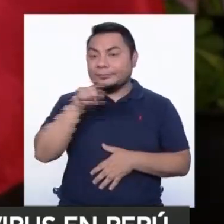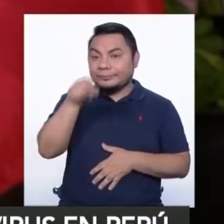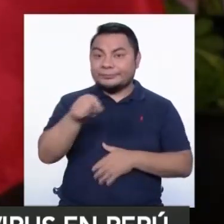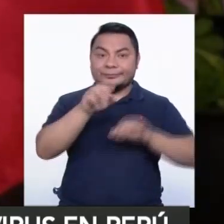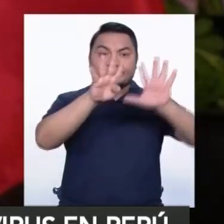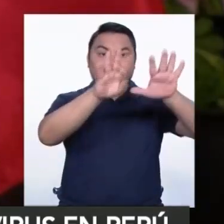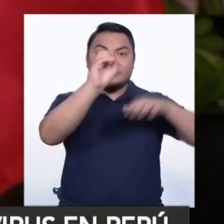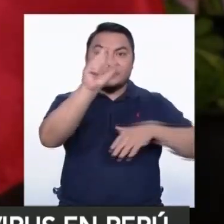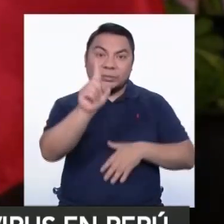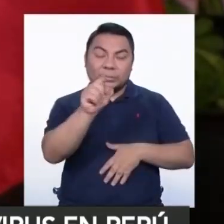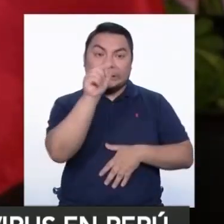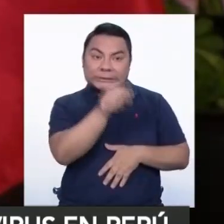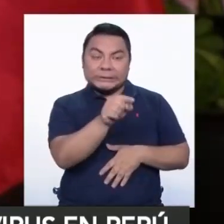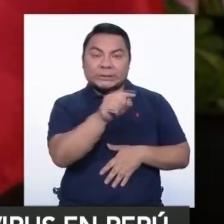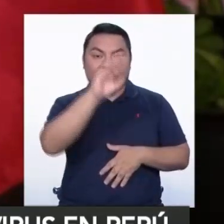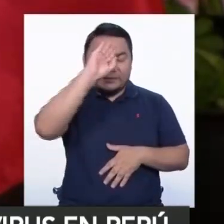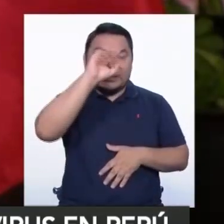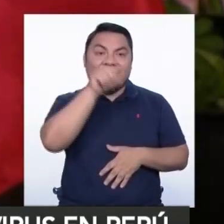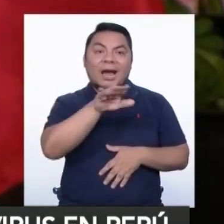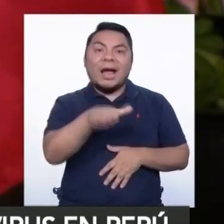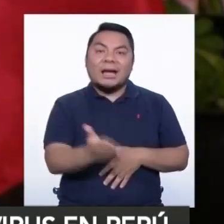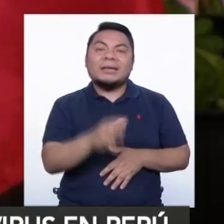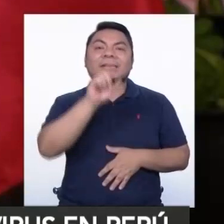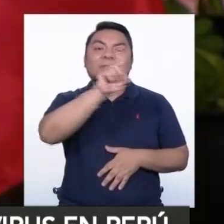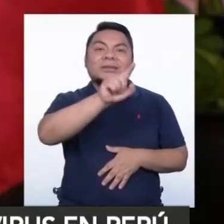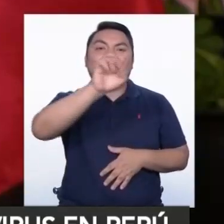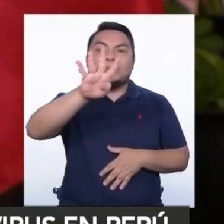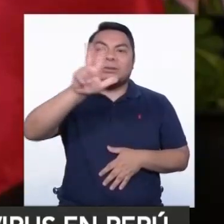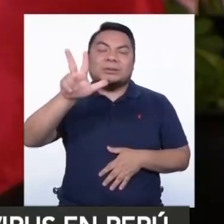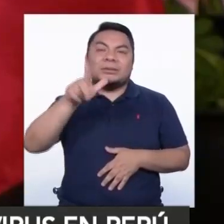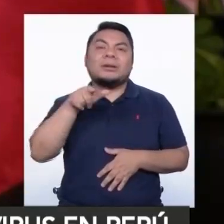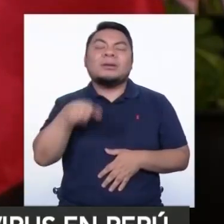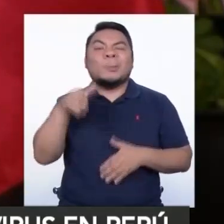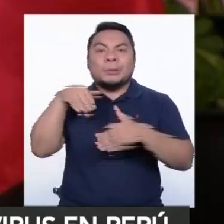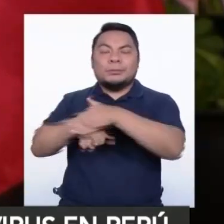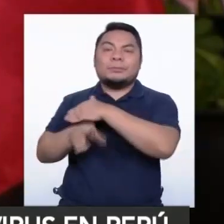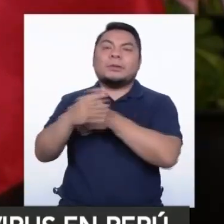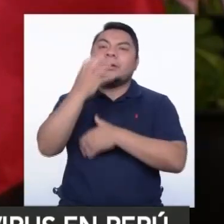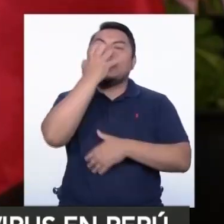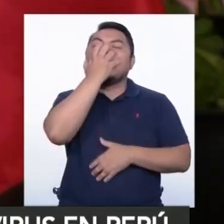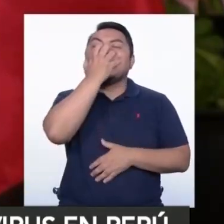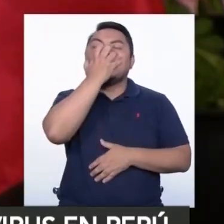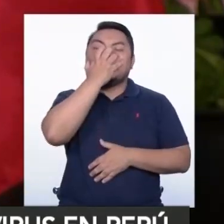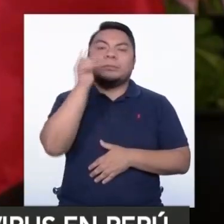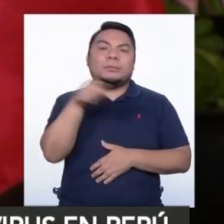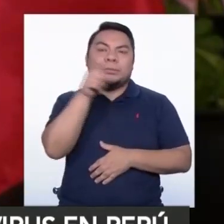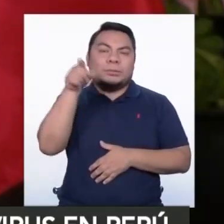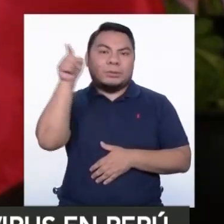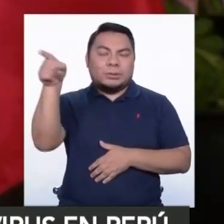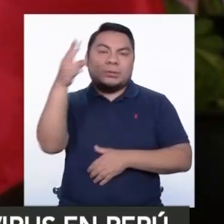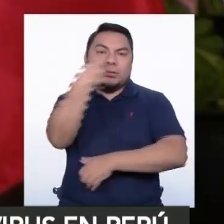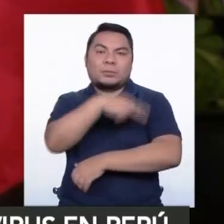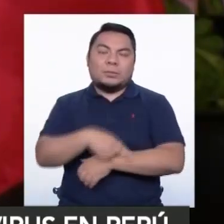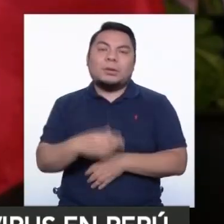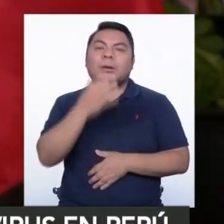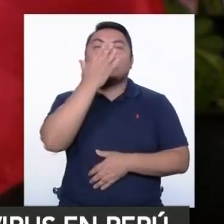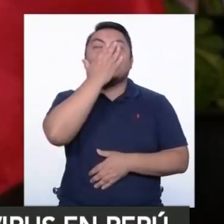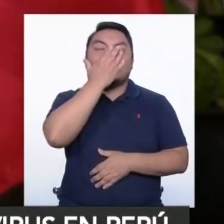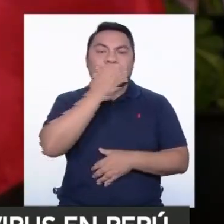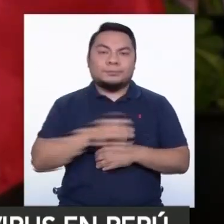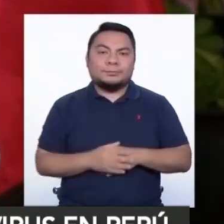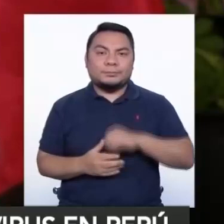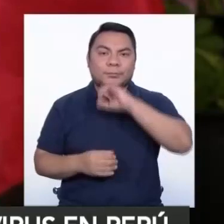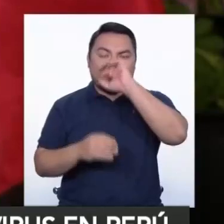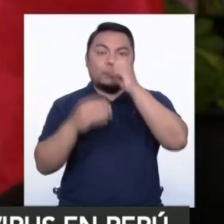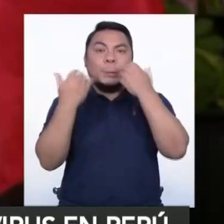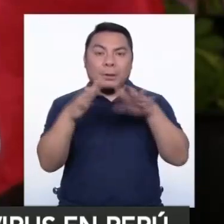cuales tenemos 143 pacientes con ventilación mecánica en UCI, cuidados intensivos.